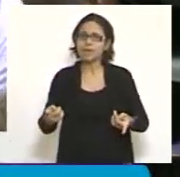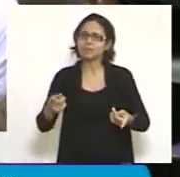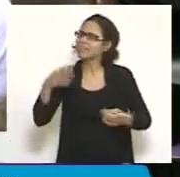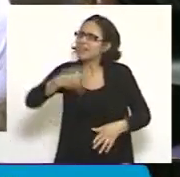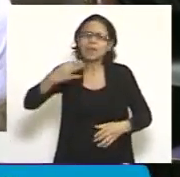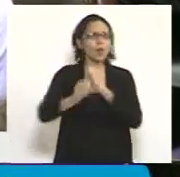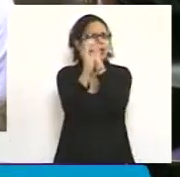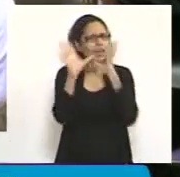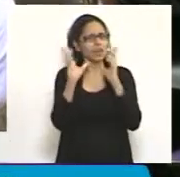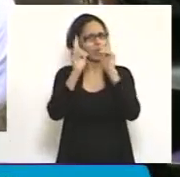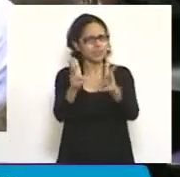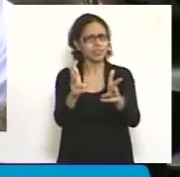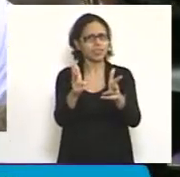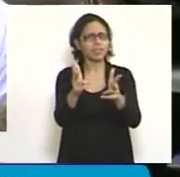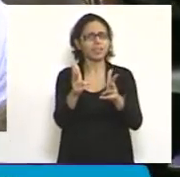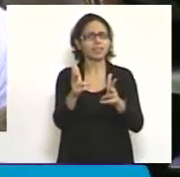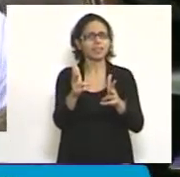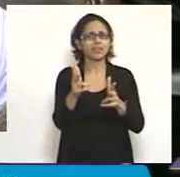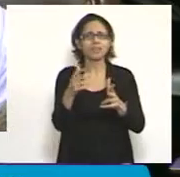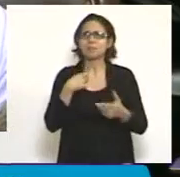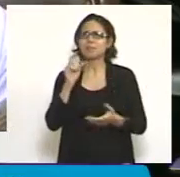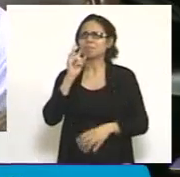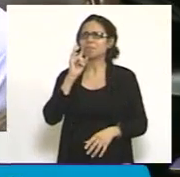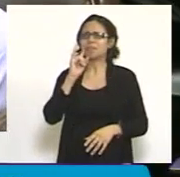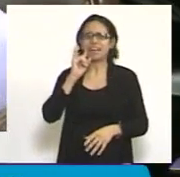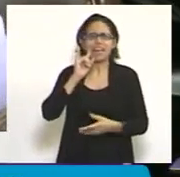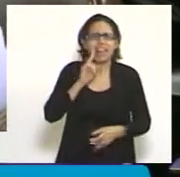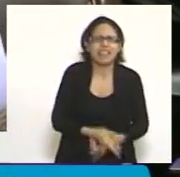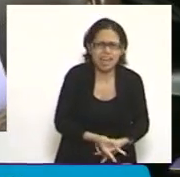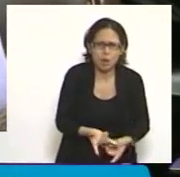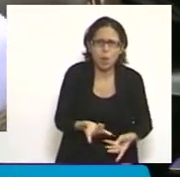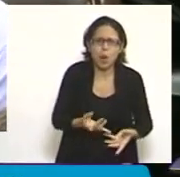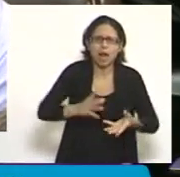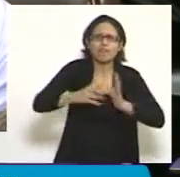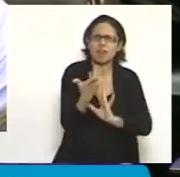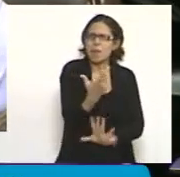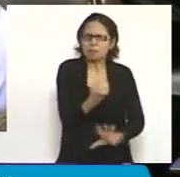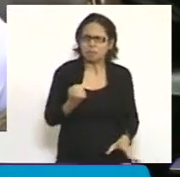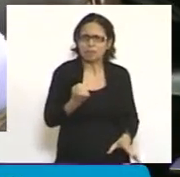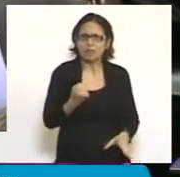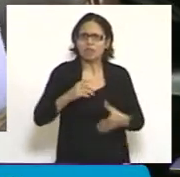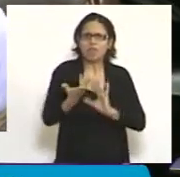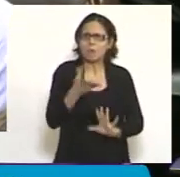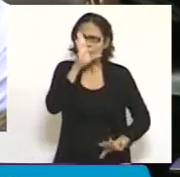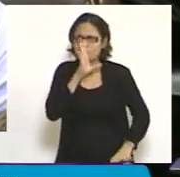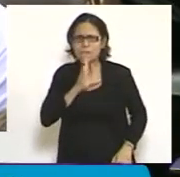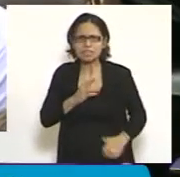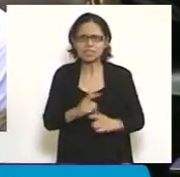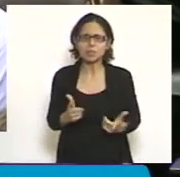claros, es ridícula, mezquina,